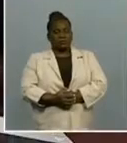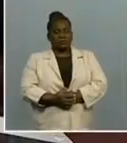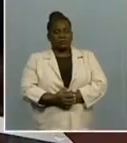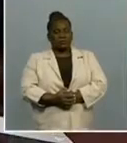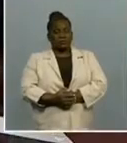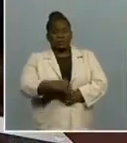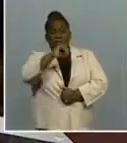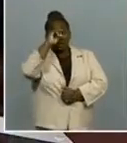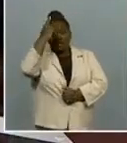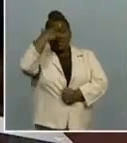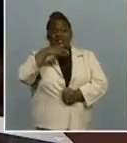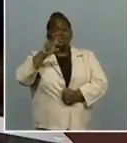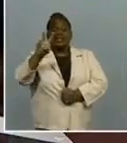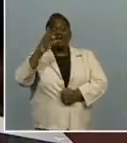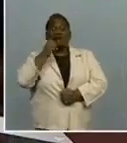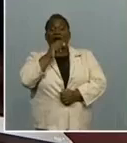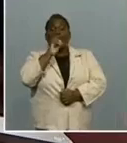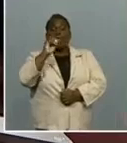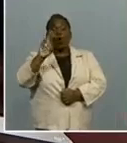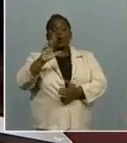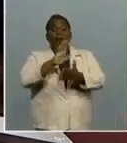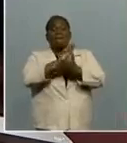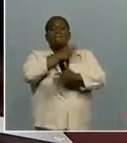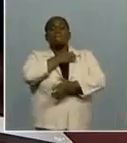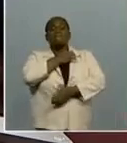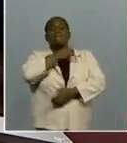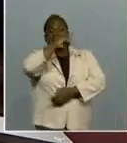salvador valdés mesa